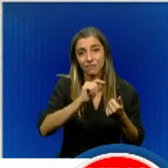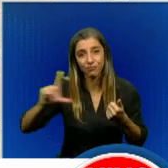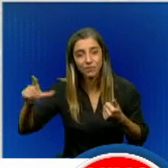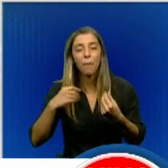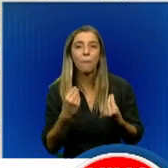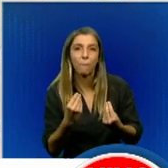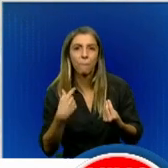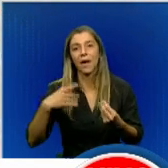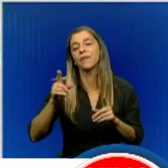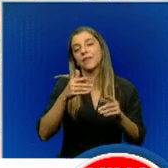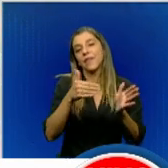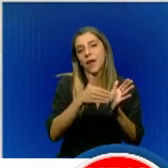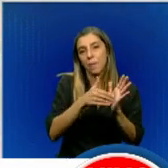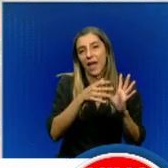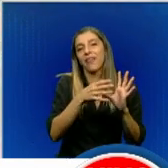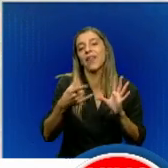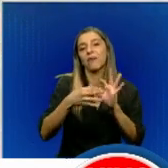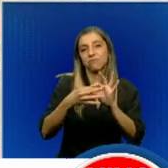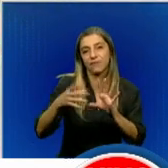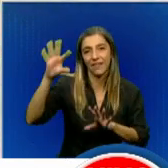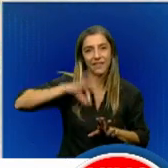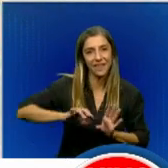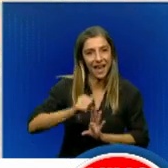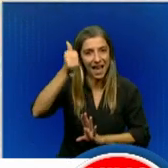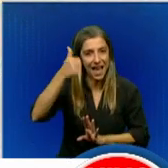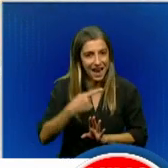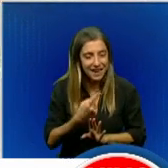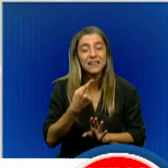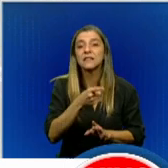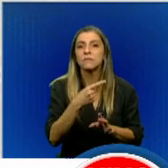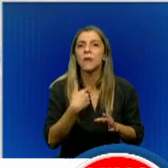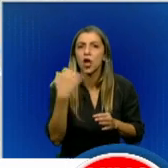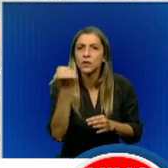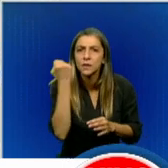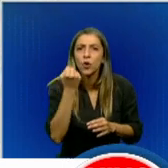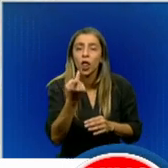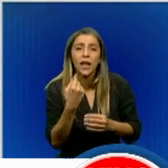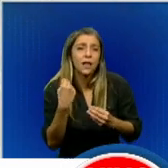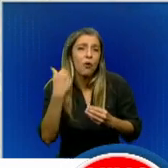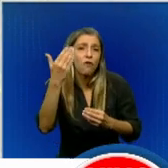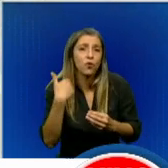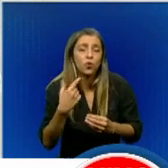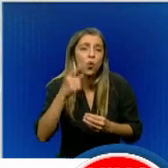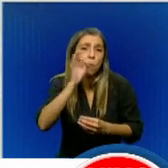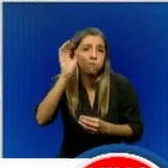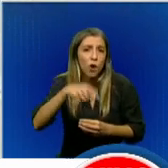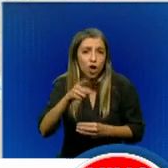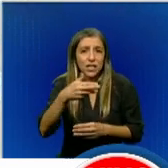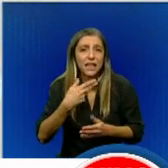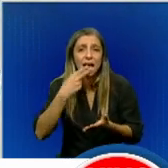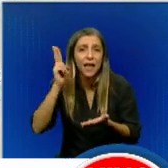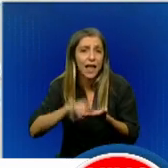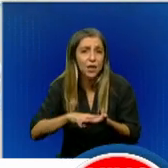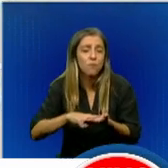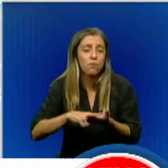de ganancia neta imponible acumulada como bien se explicado aquí implica una menor carga tributaria para el enorme mayoría de nuestras